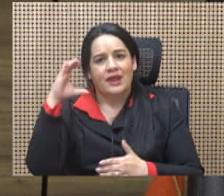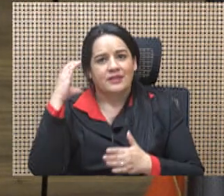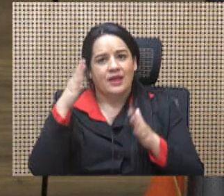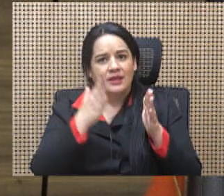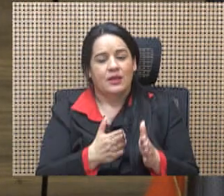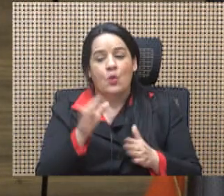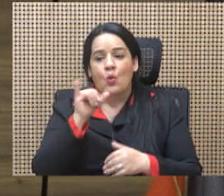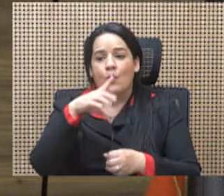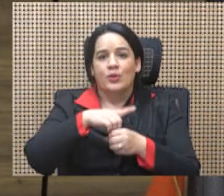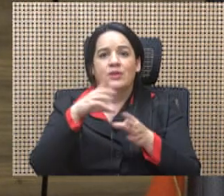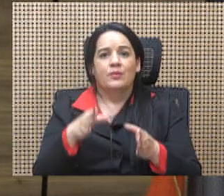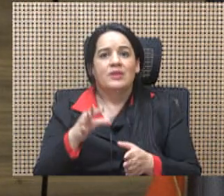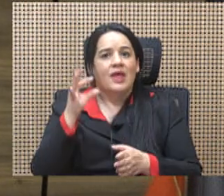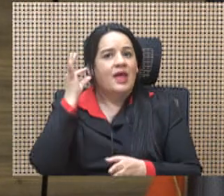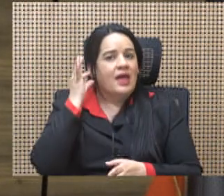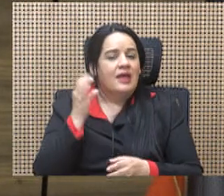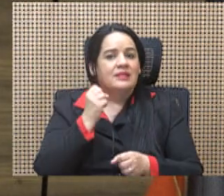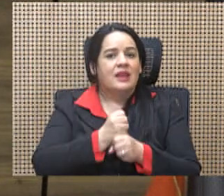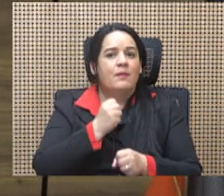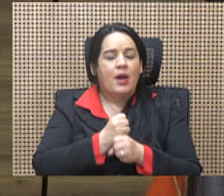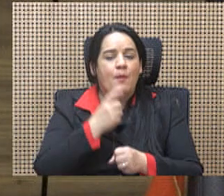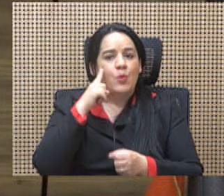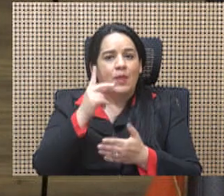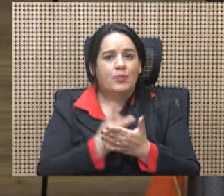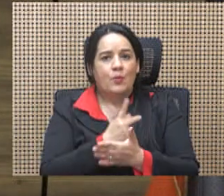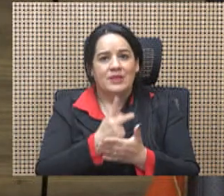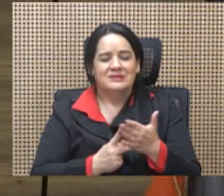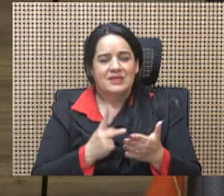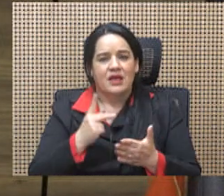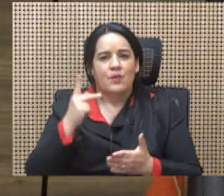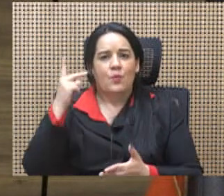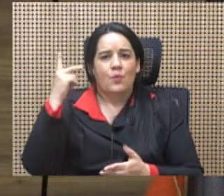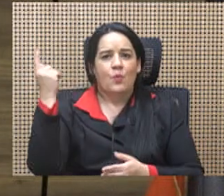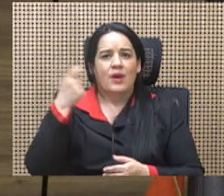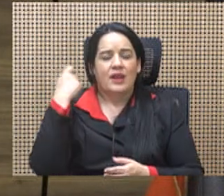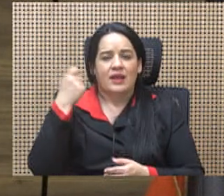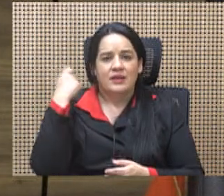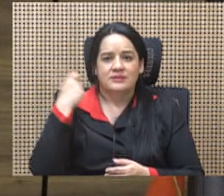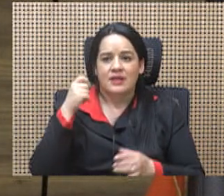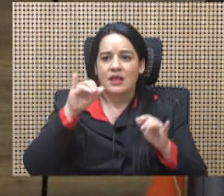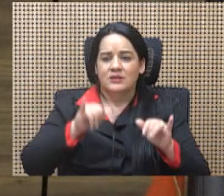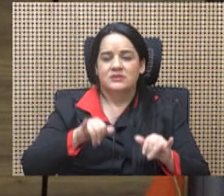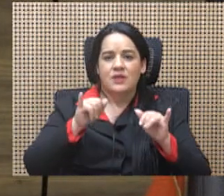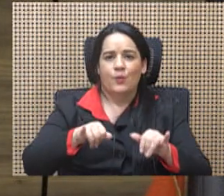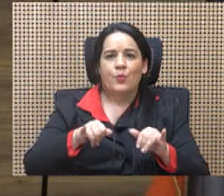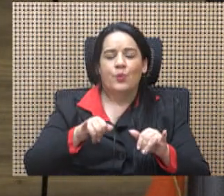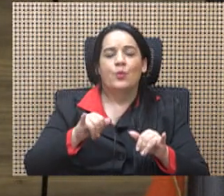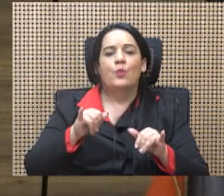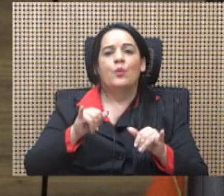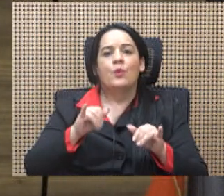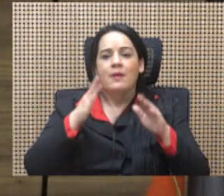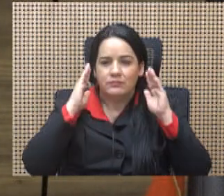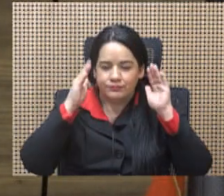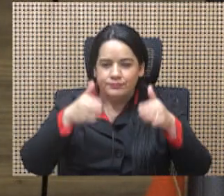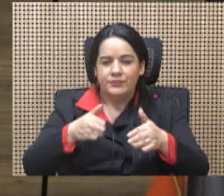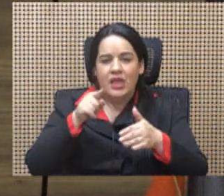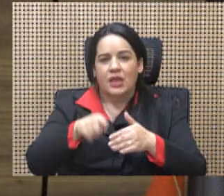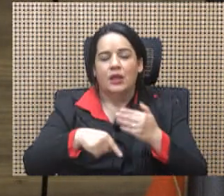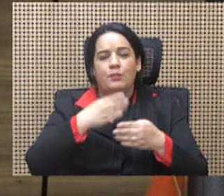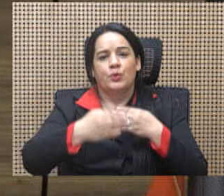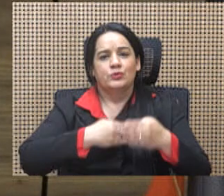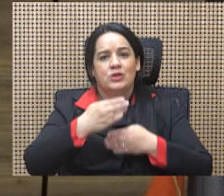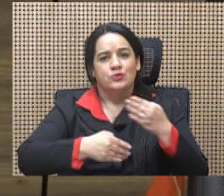que trabaja por la provincia de guanacaste y ha estado de lleno de lleno en la en el proceso para